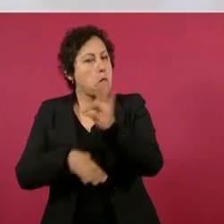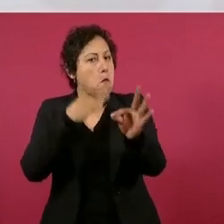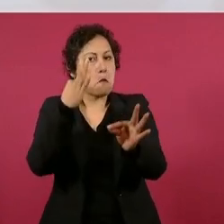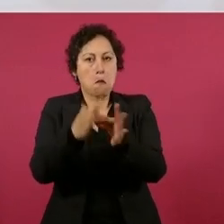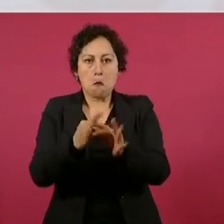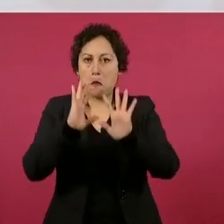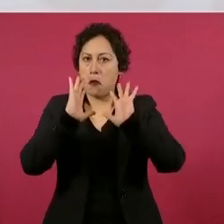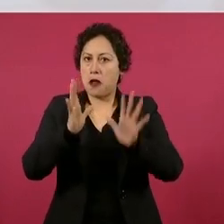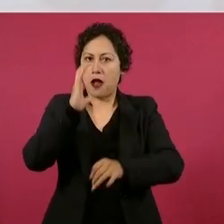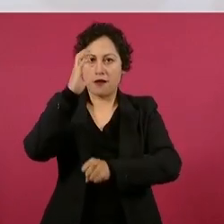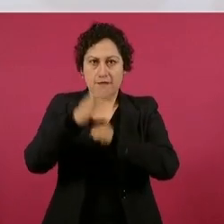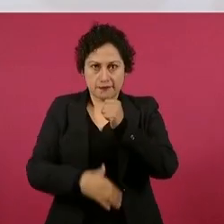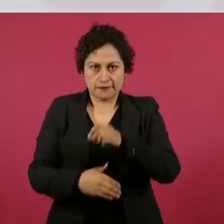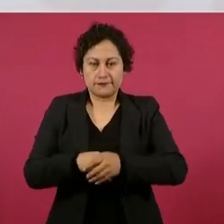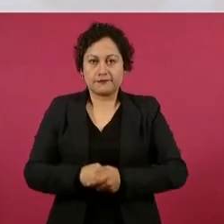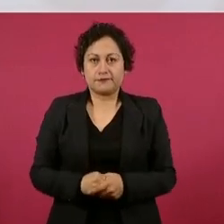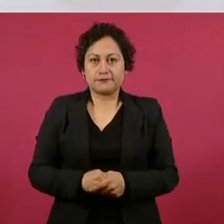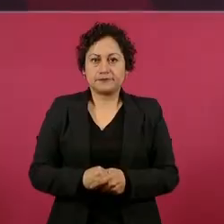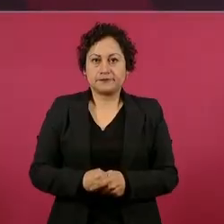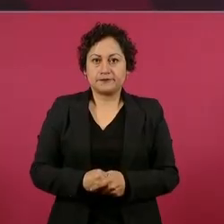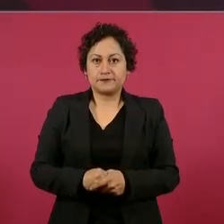antes de recibir